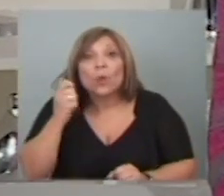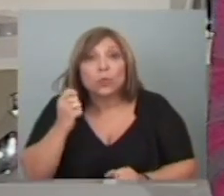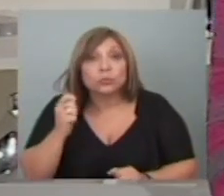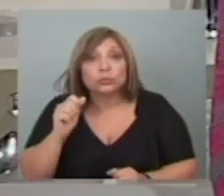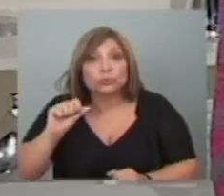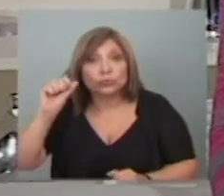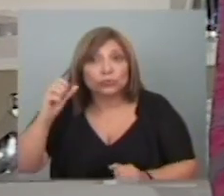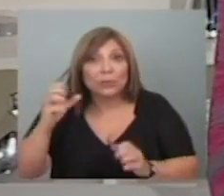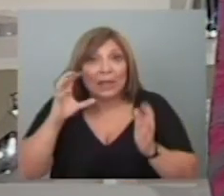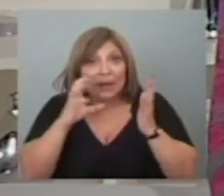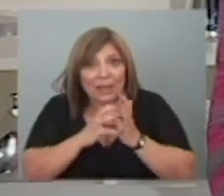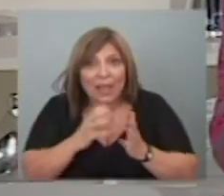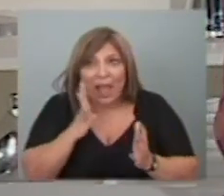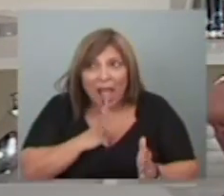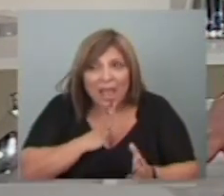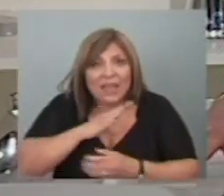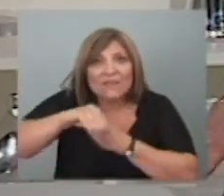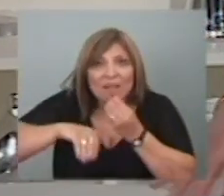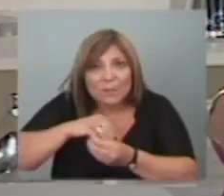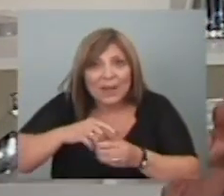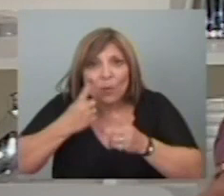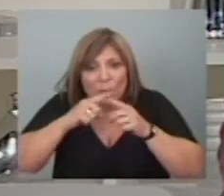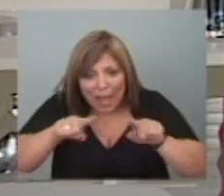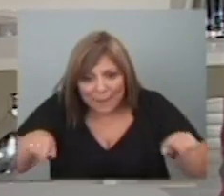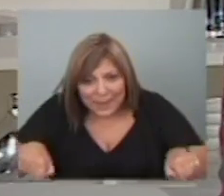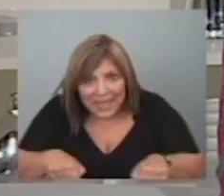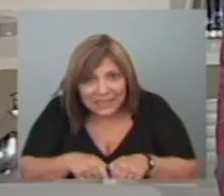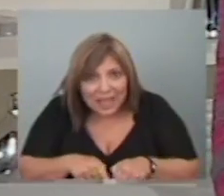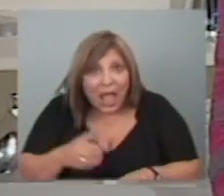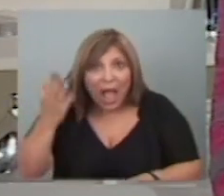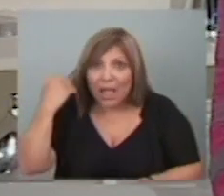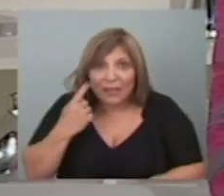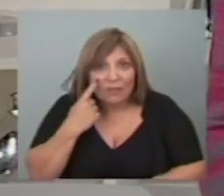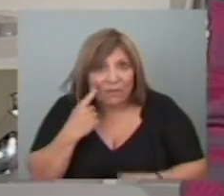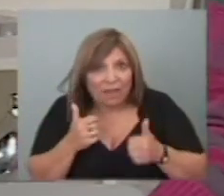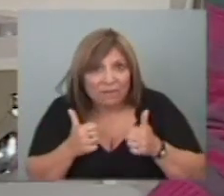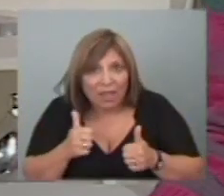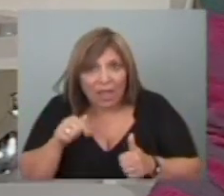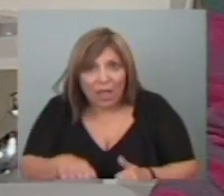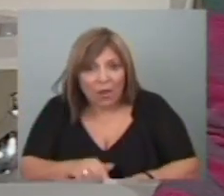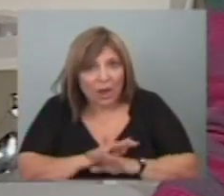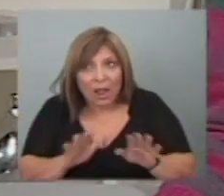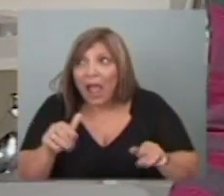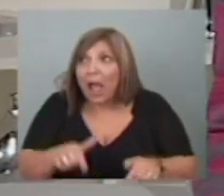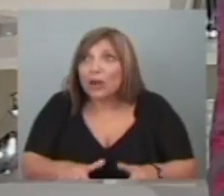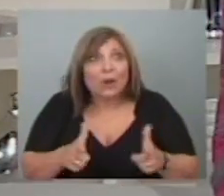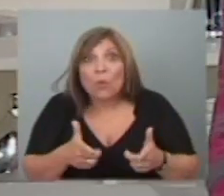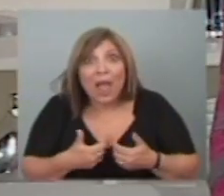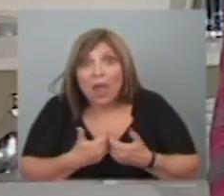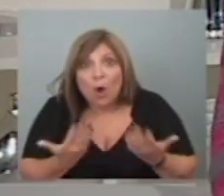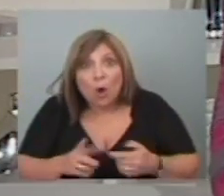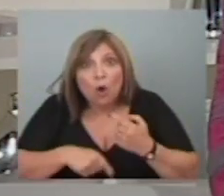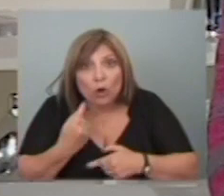Hay familias enteras que están en una pieza y nunca han vivido así, y es lo que tiene ahora.